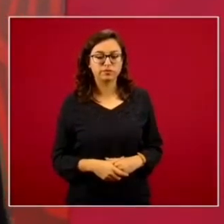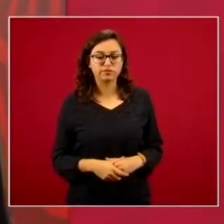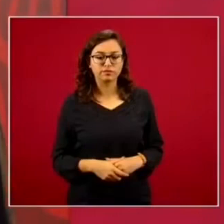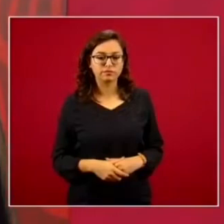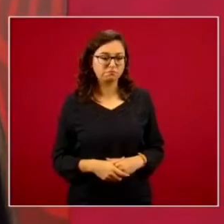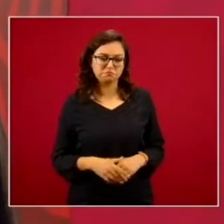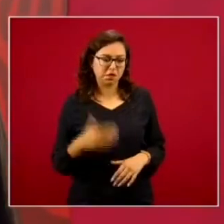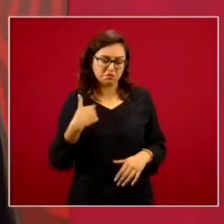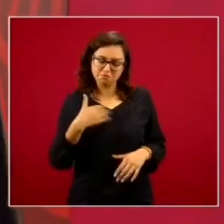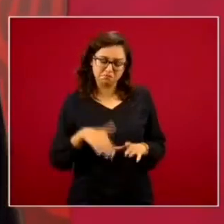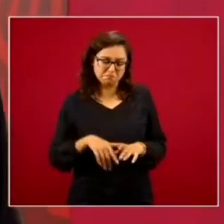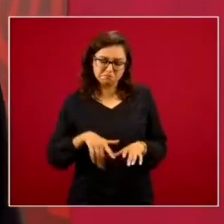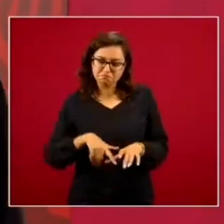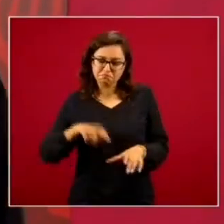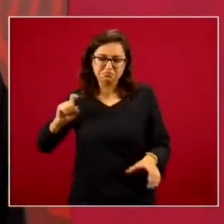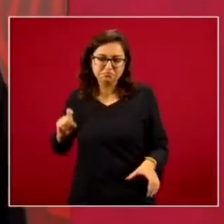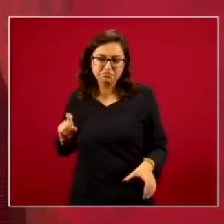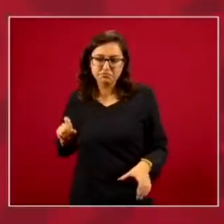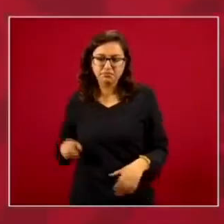y salirse.